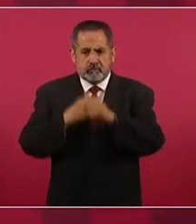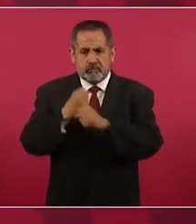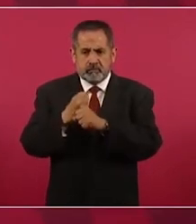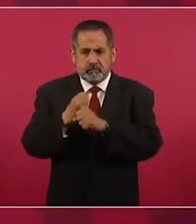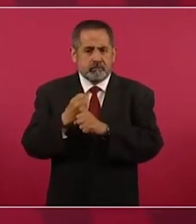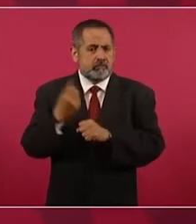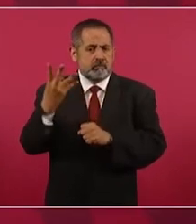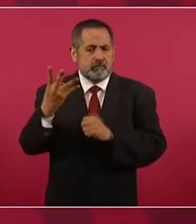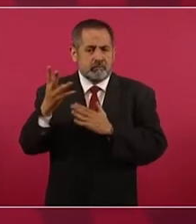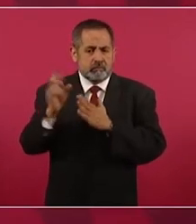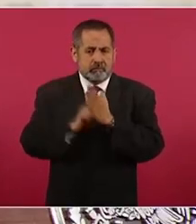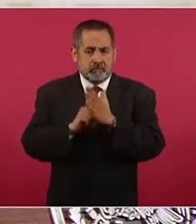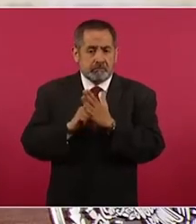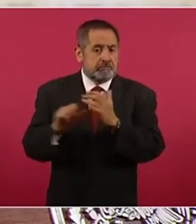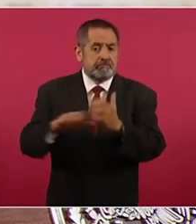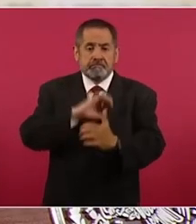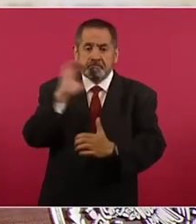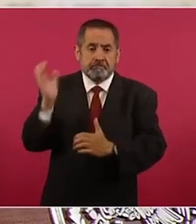2 años, 4 meses.